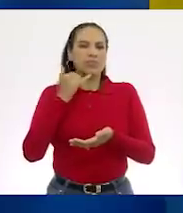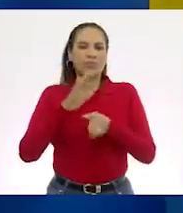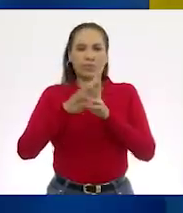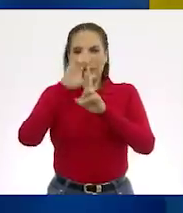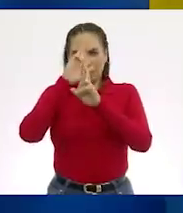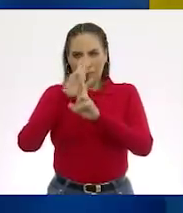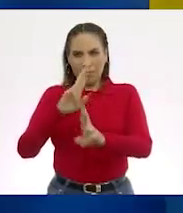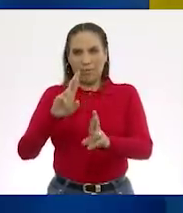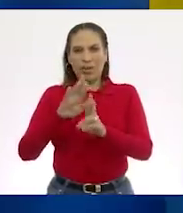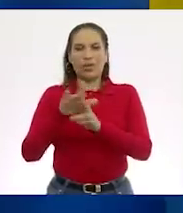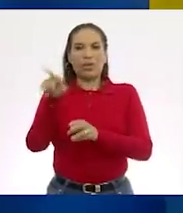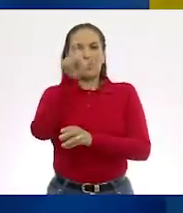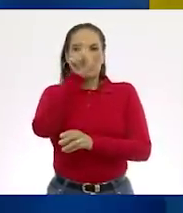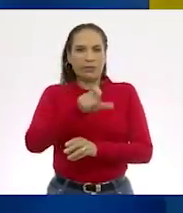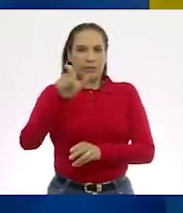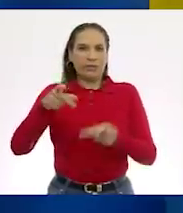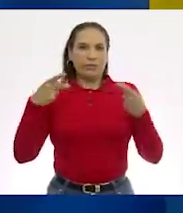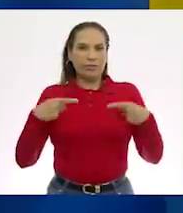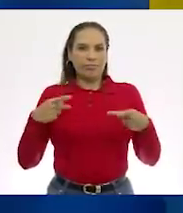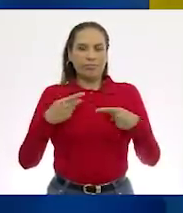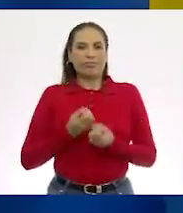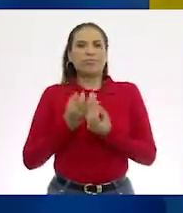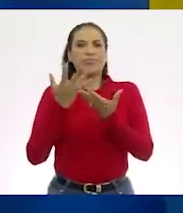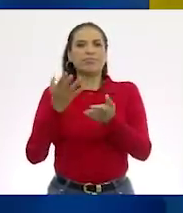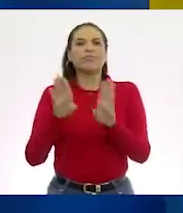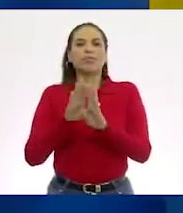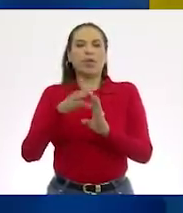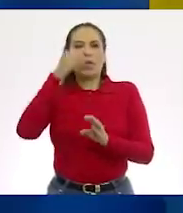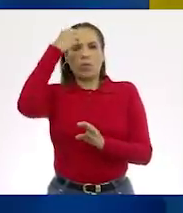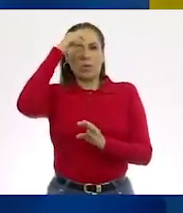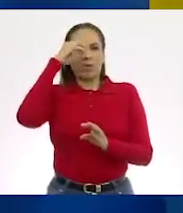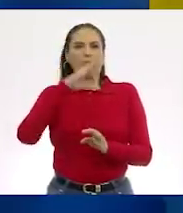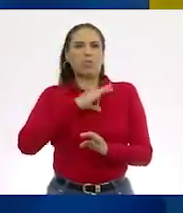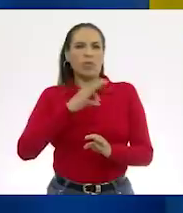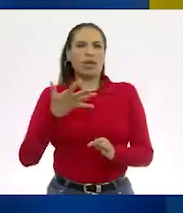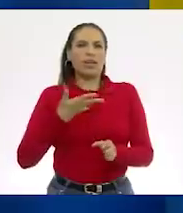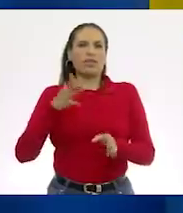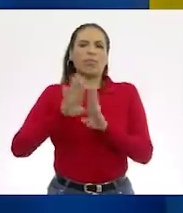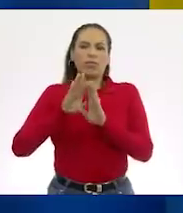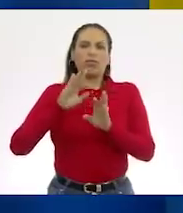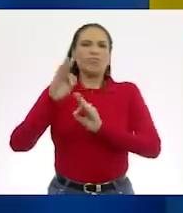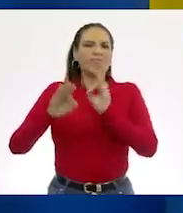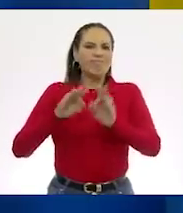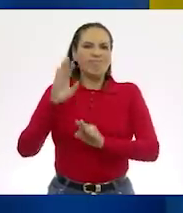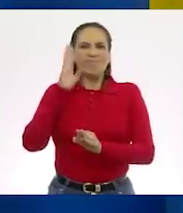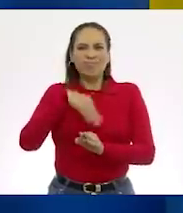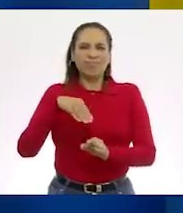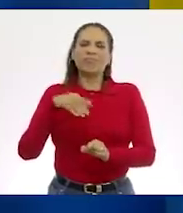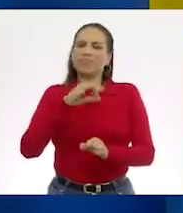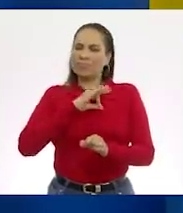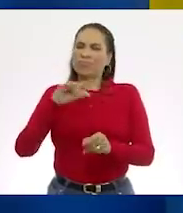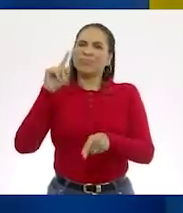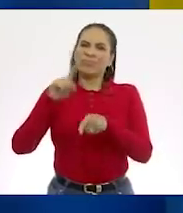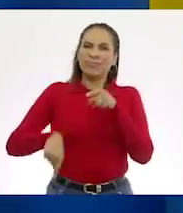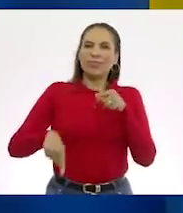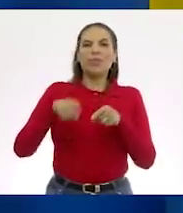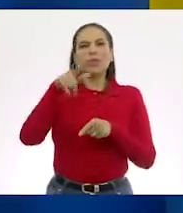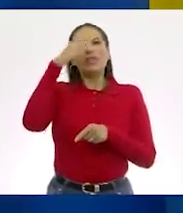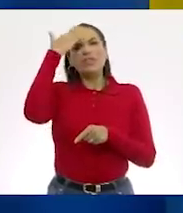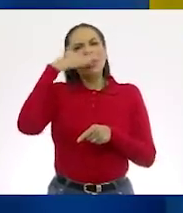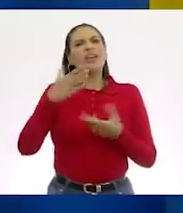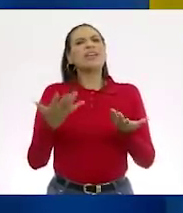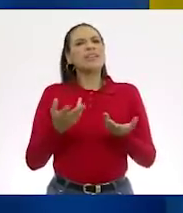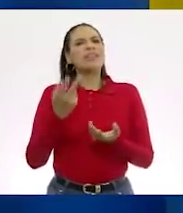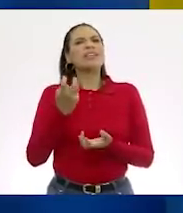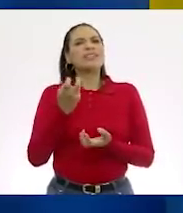dignidad y expresando adecuadamente nuestra opinión, se puede enfrentar el maltrato. Pero, ¿tú sabes realmente